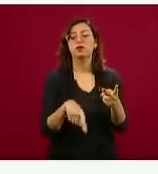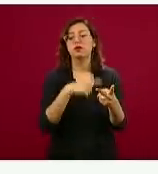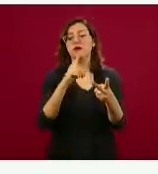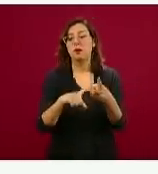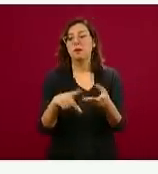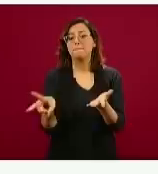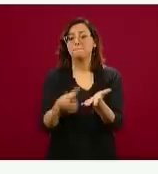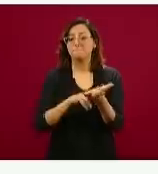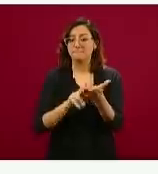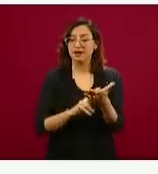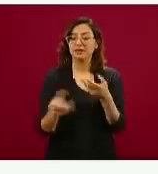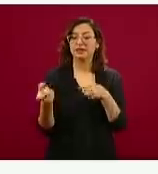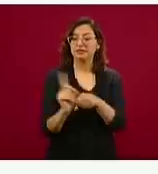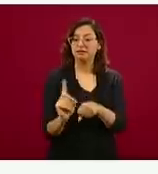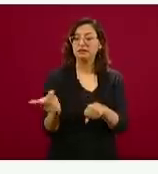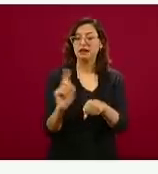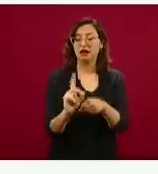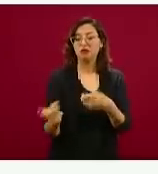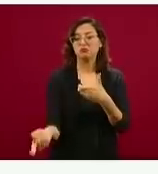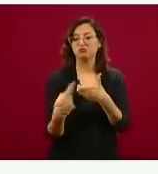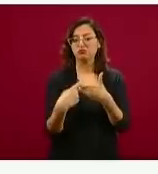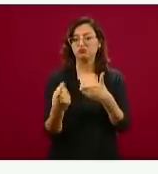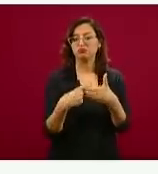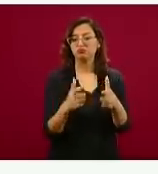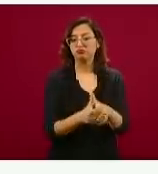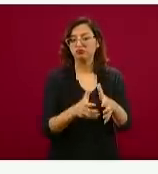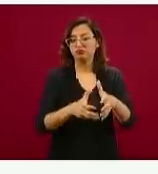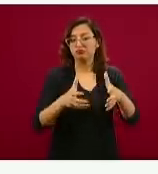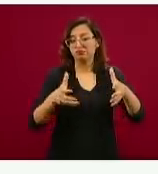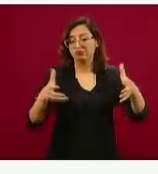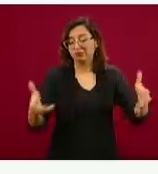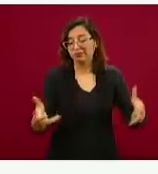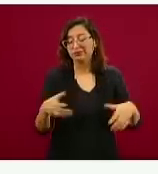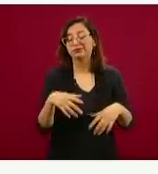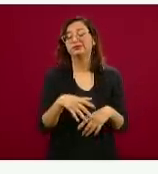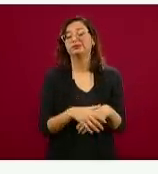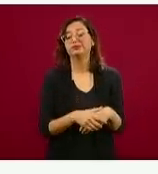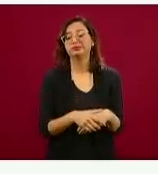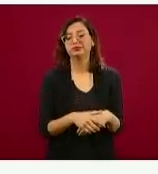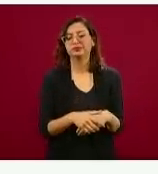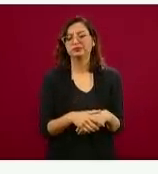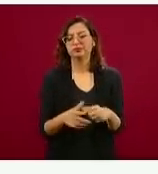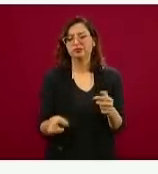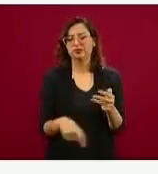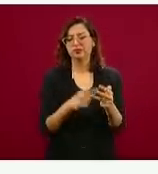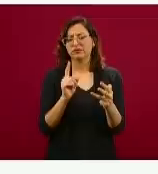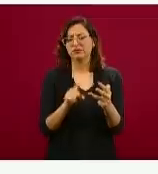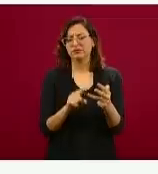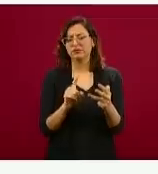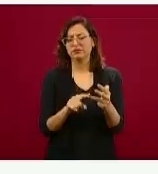que se registran día por día y por eso tienen mayor variación, y en la línea